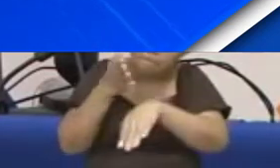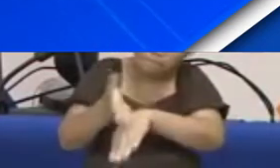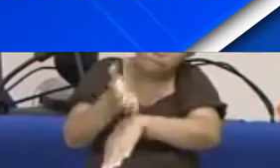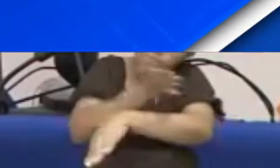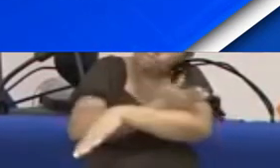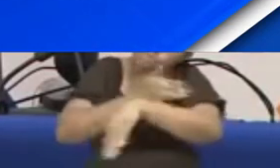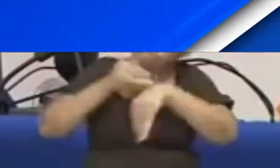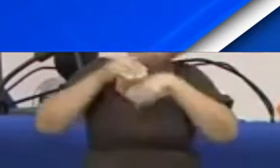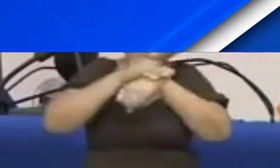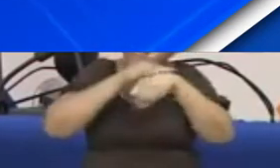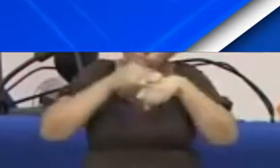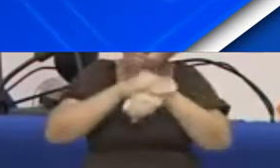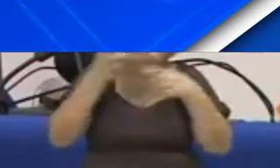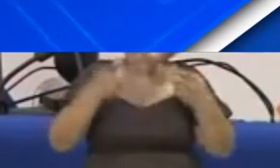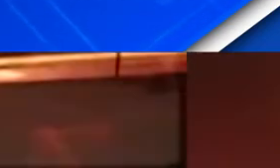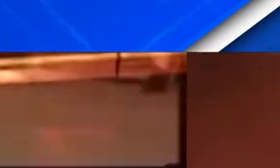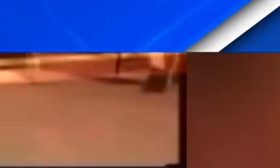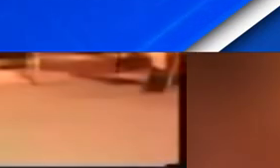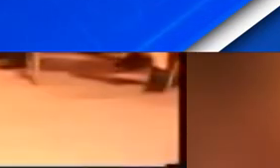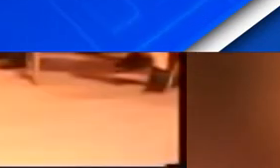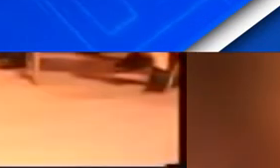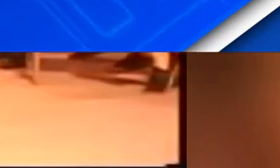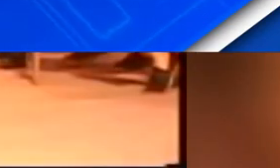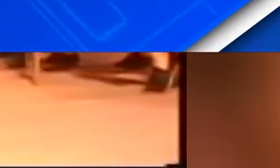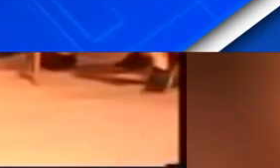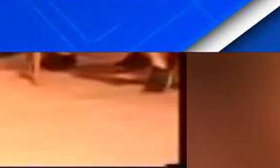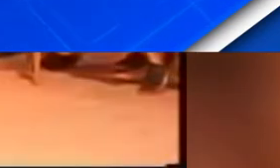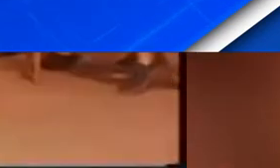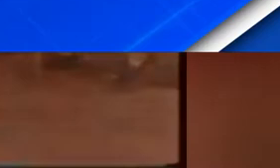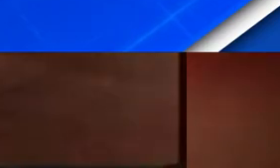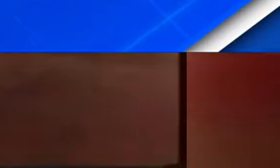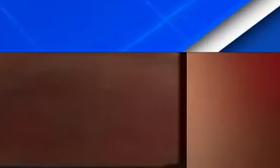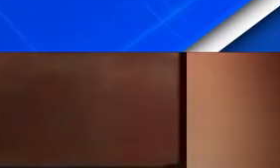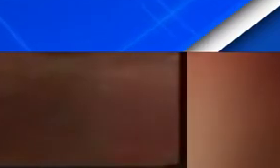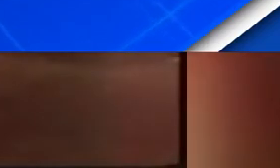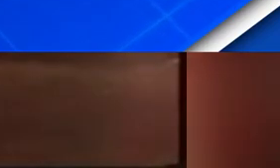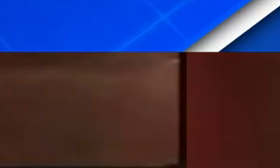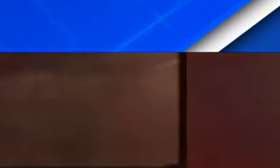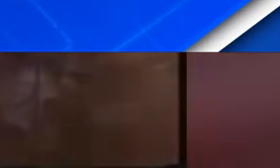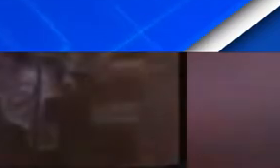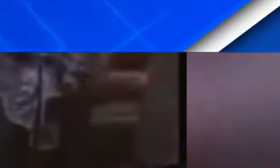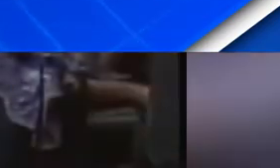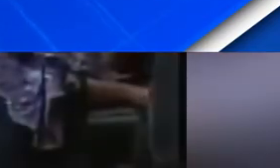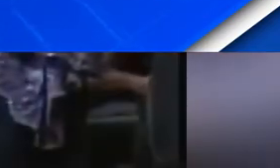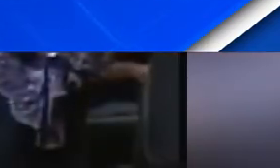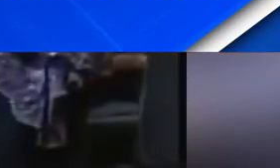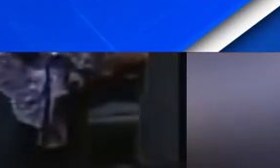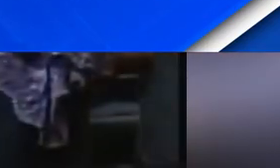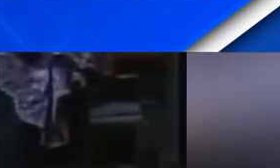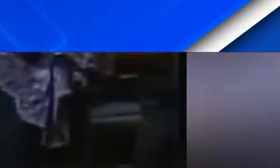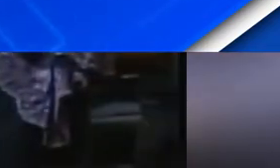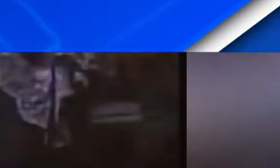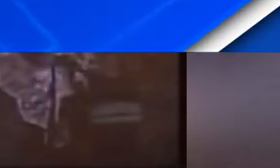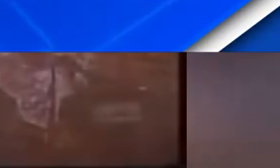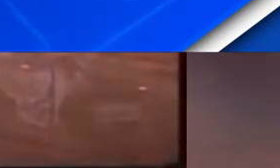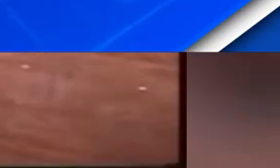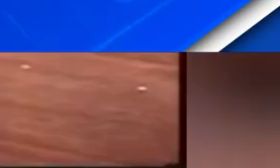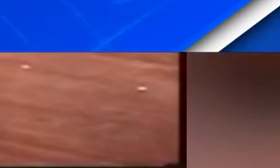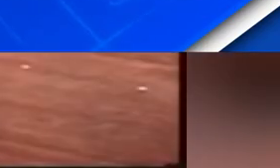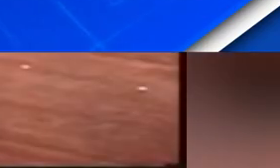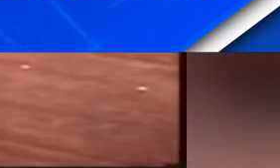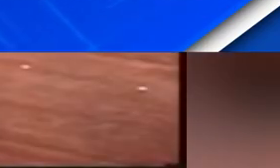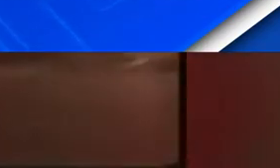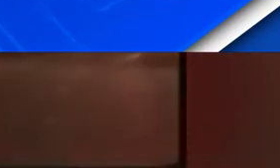autorización de la Dirección Superior. Beneficios del Teatro Nacional Rubén Darío. Se concede al